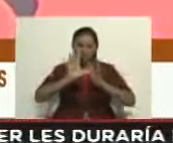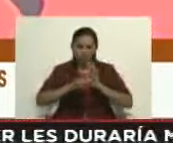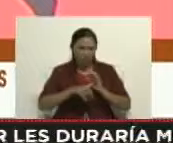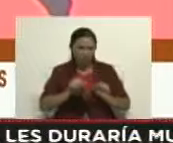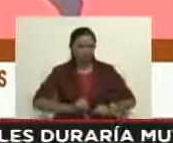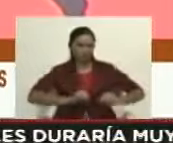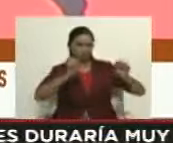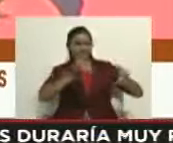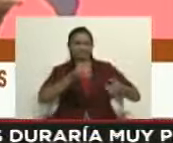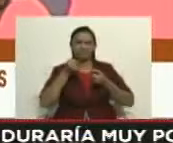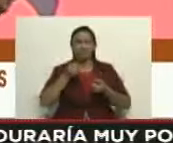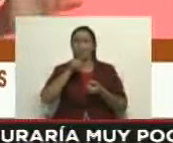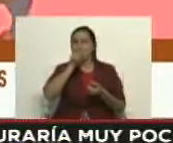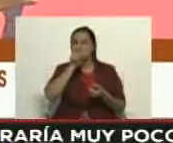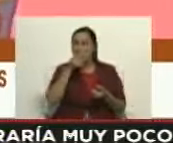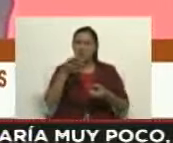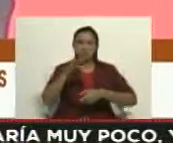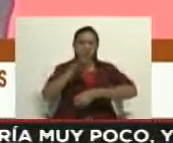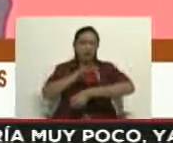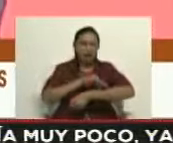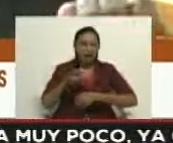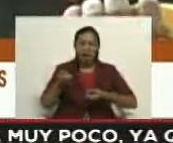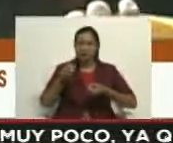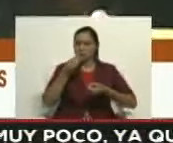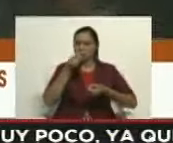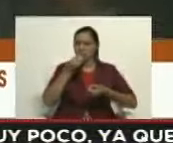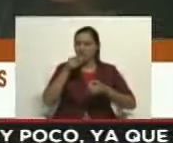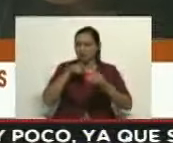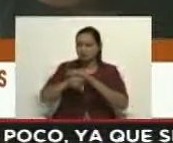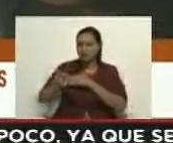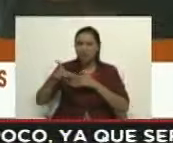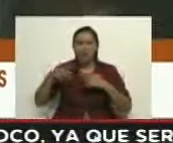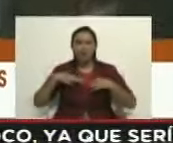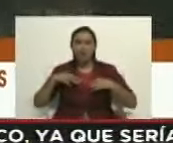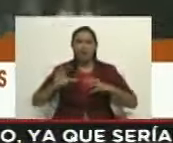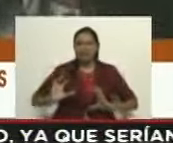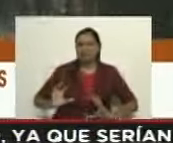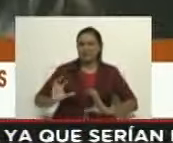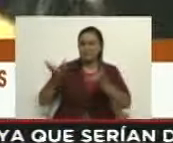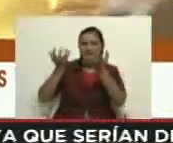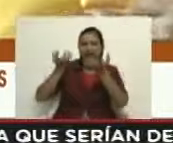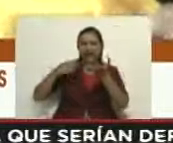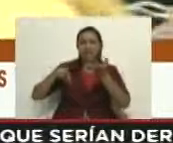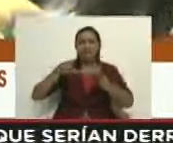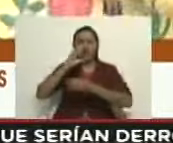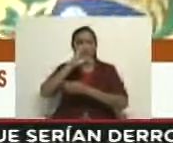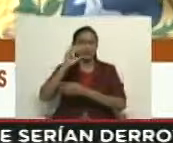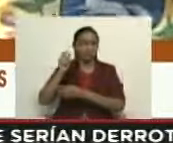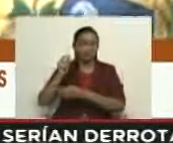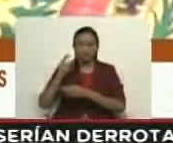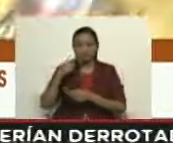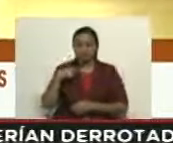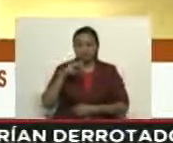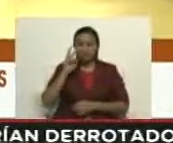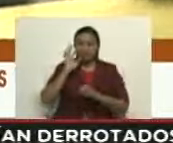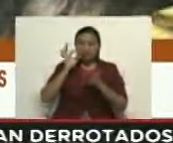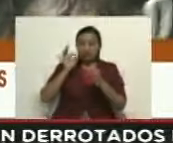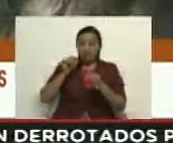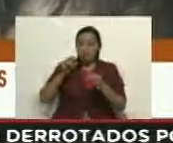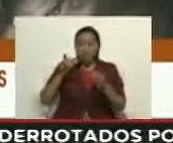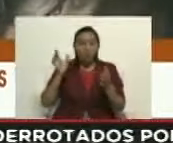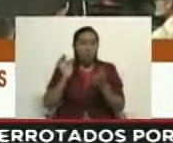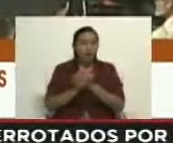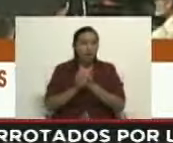con carne, unos con pollo, o centros comerciales quemados. Era una locura, yo no sé cómo describir